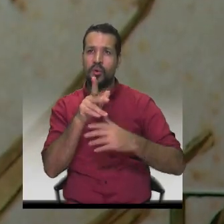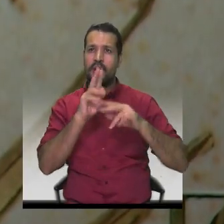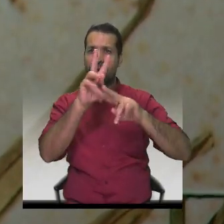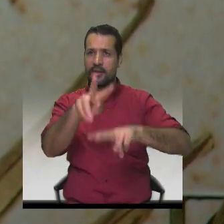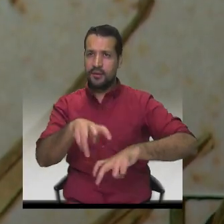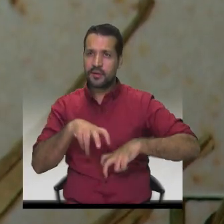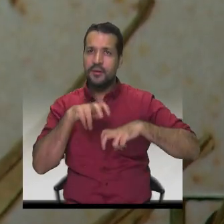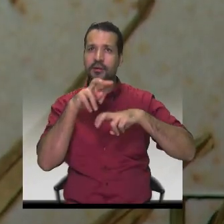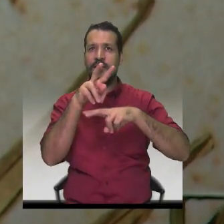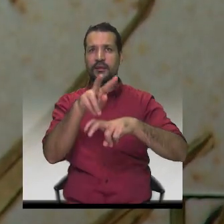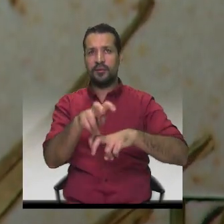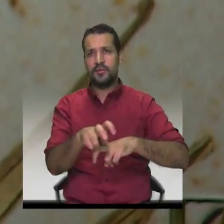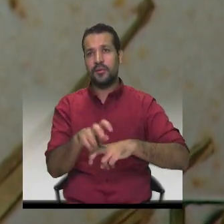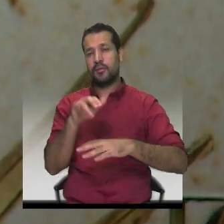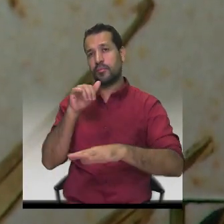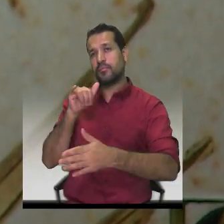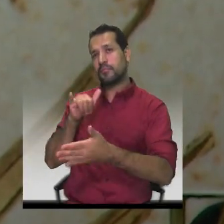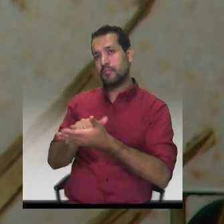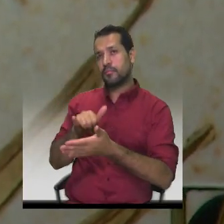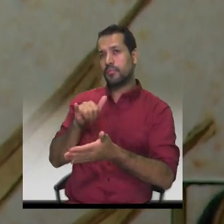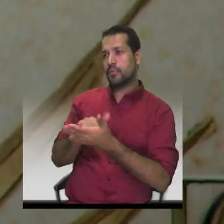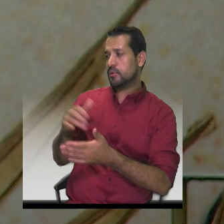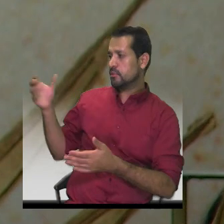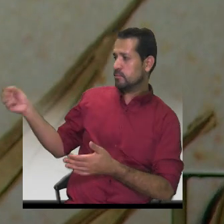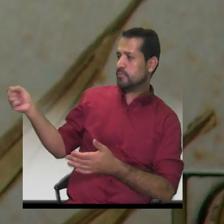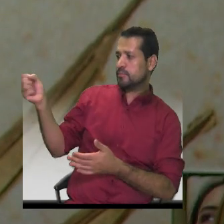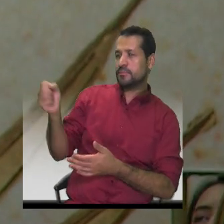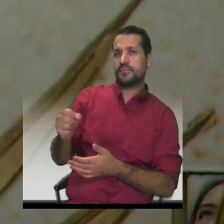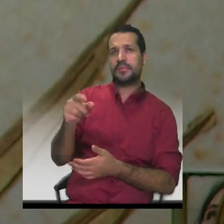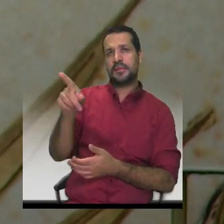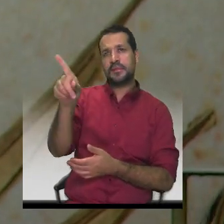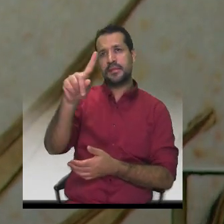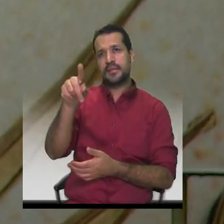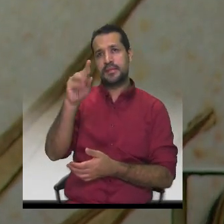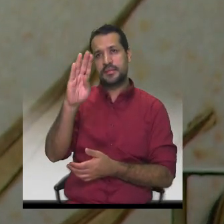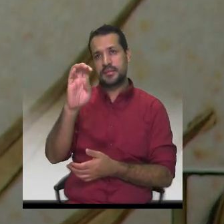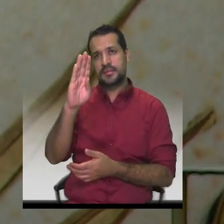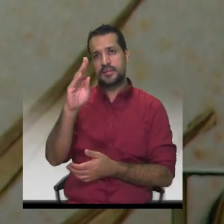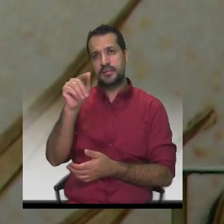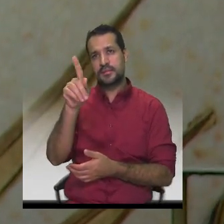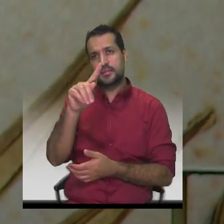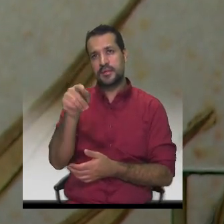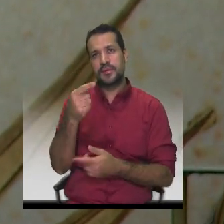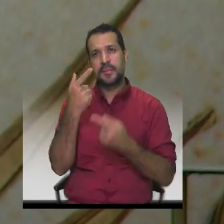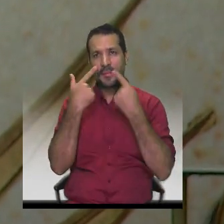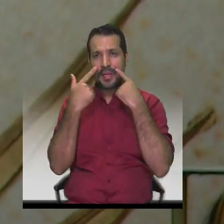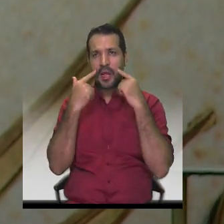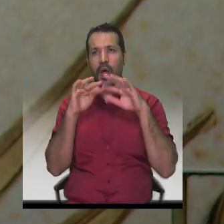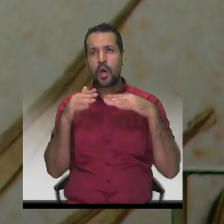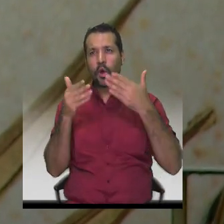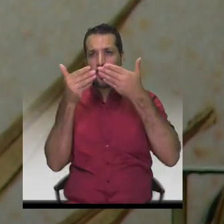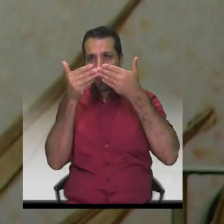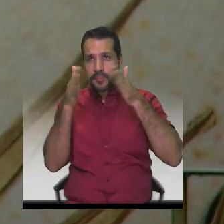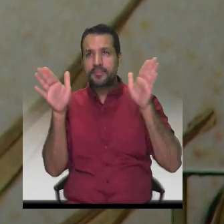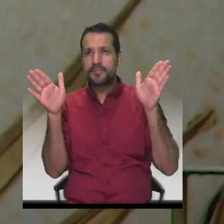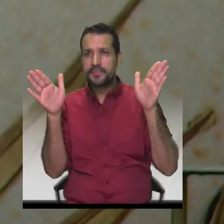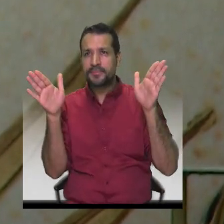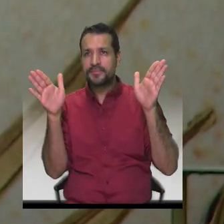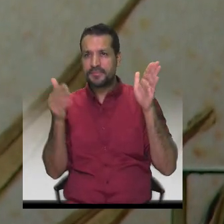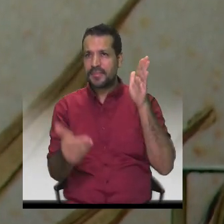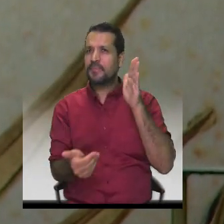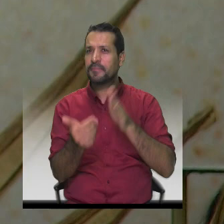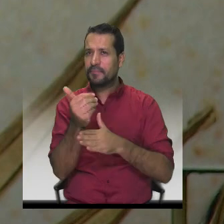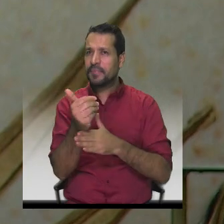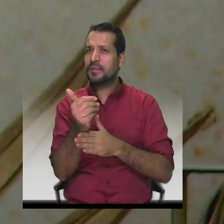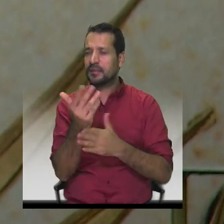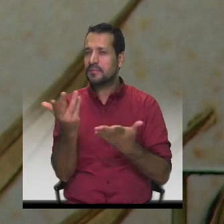pues también a Sebas con un interés de expandir esos límites que tenemos como industria. Entonces tenemos que